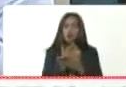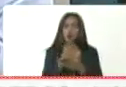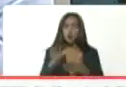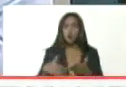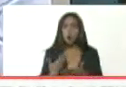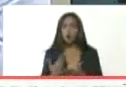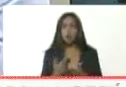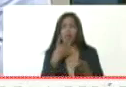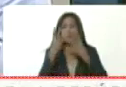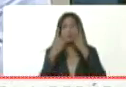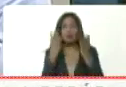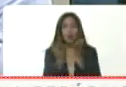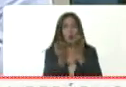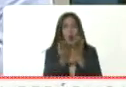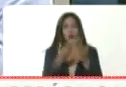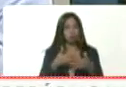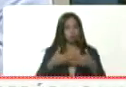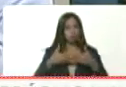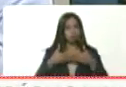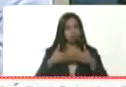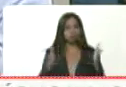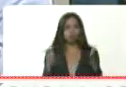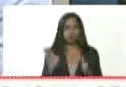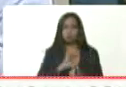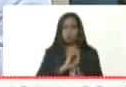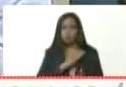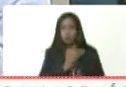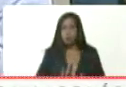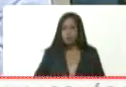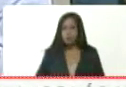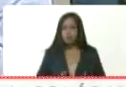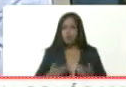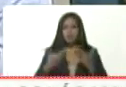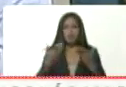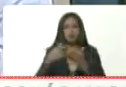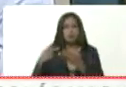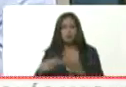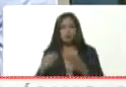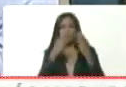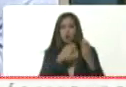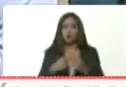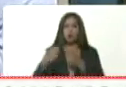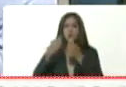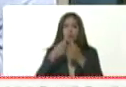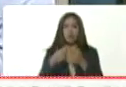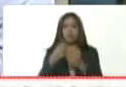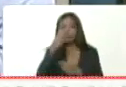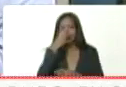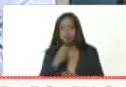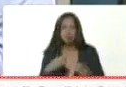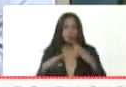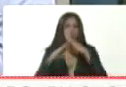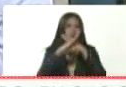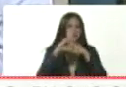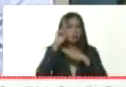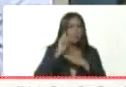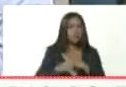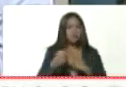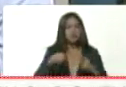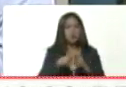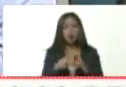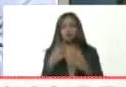las ferias escolares pero están a la orden ellas al igual que el resto de la economía han sido víctimas del bloqueo y